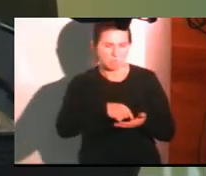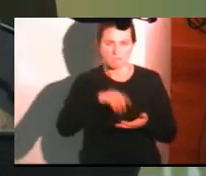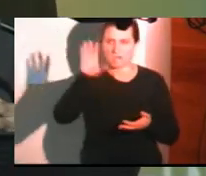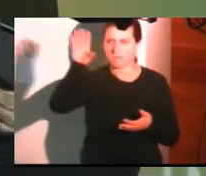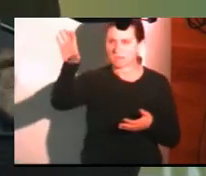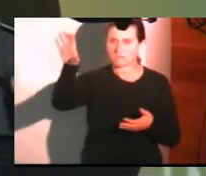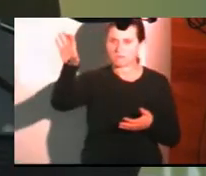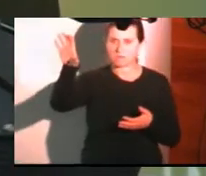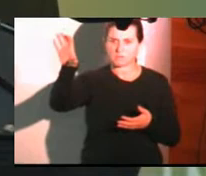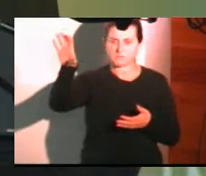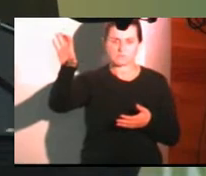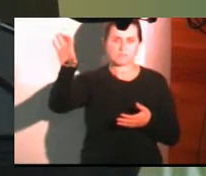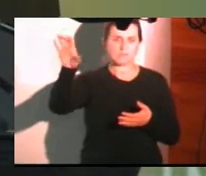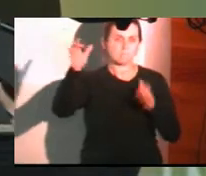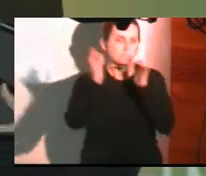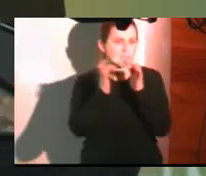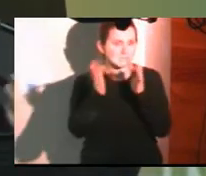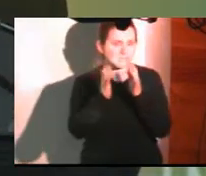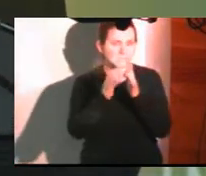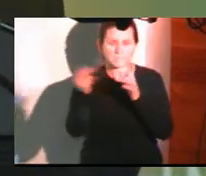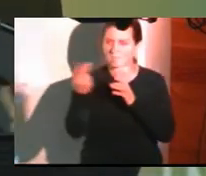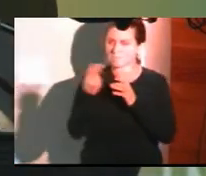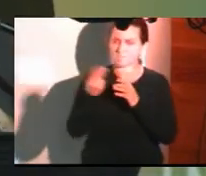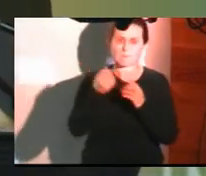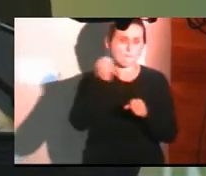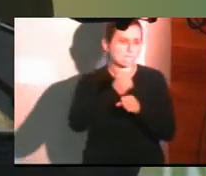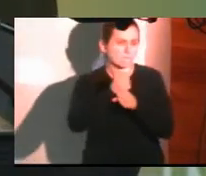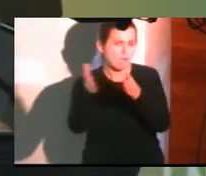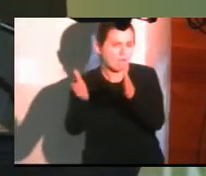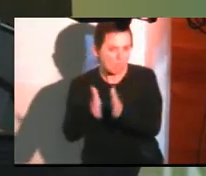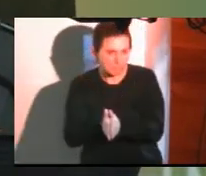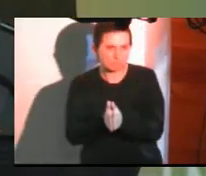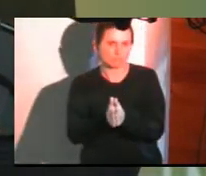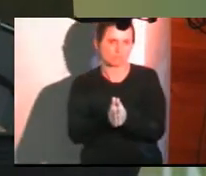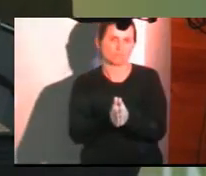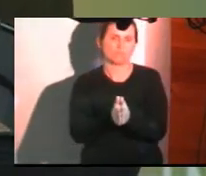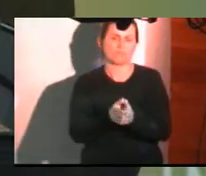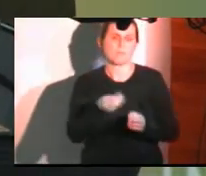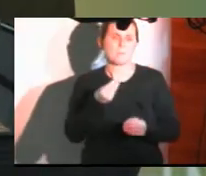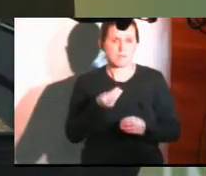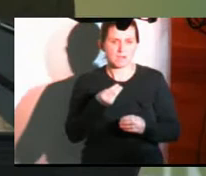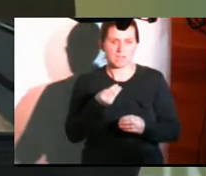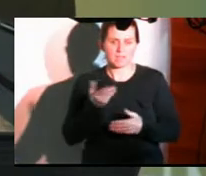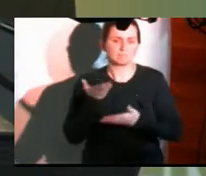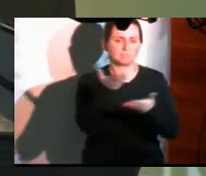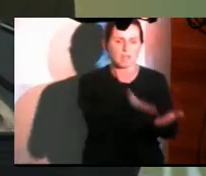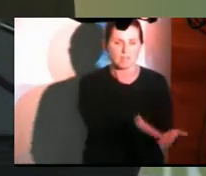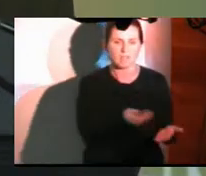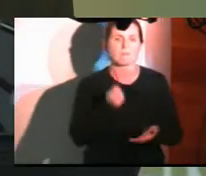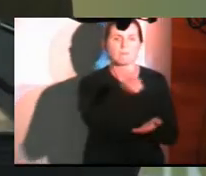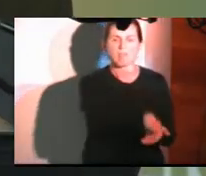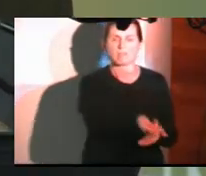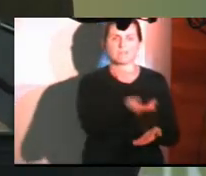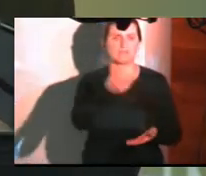podamos desarrollar aplicaciones y dar servicios a la Argentina y al mundo. Esta